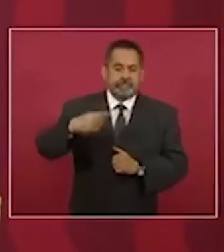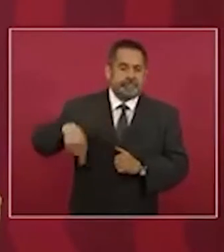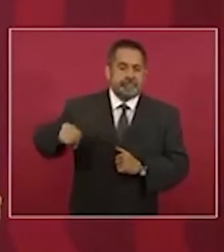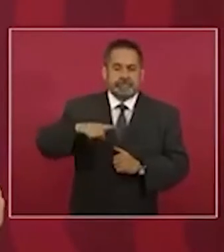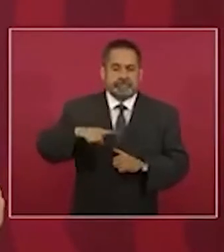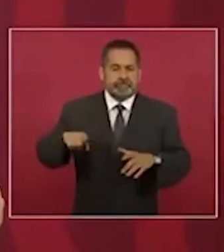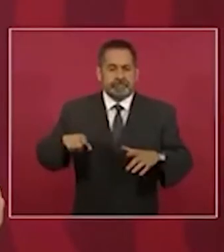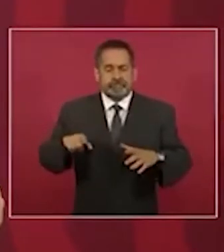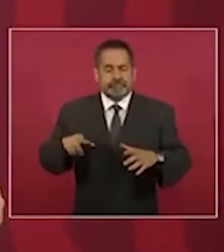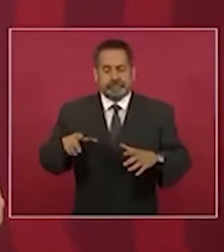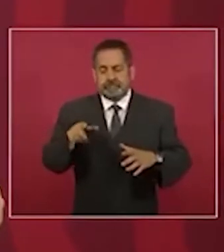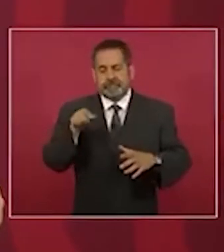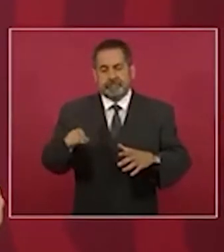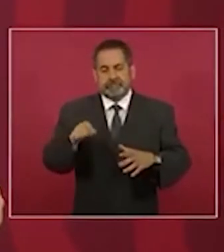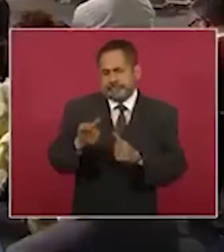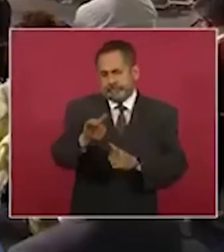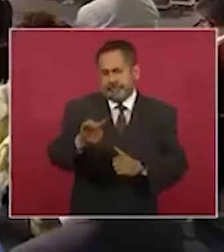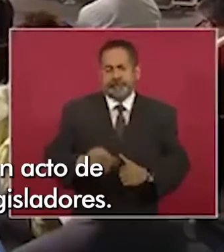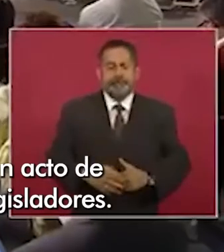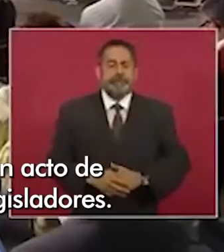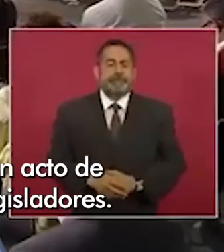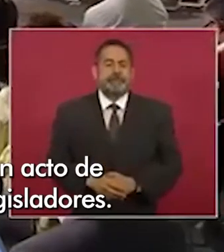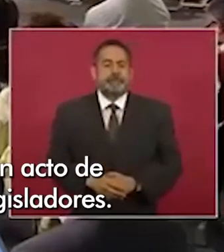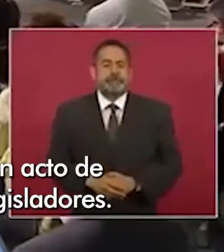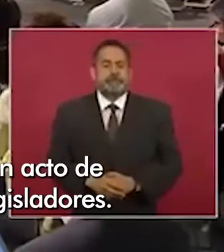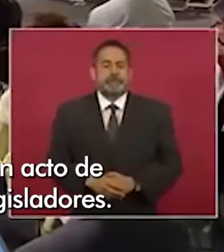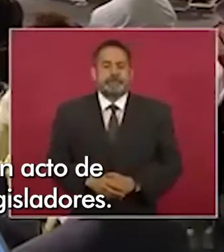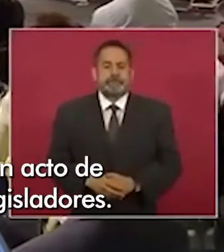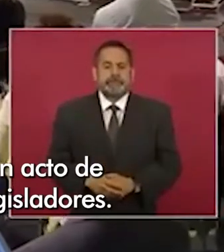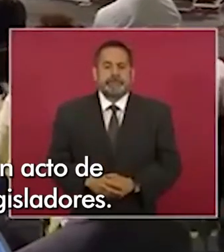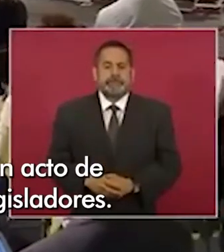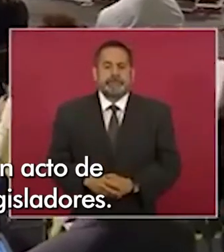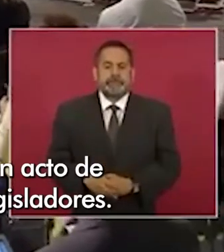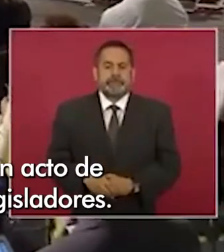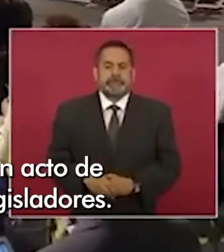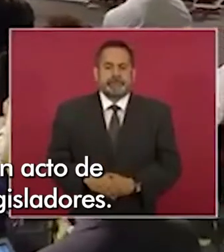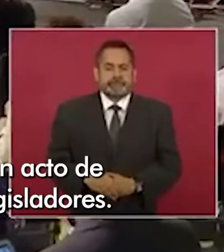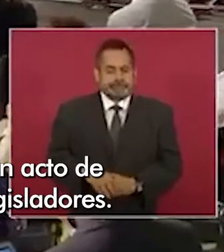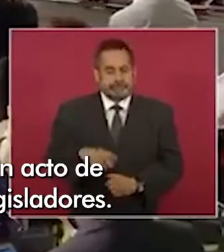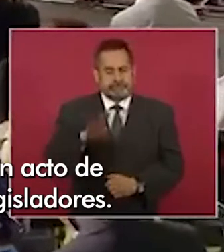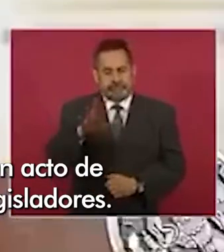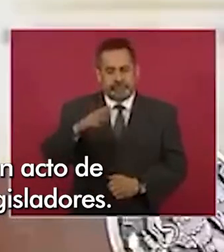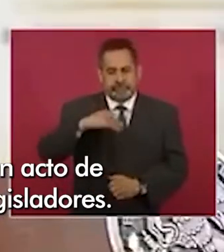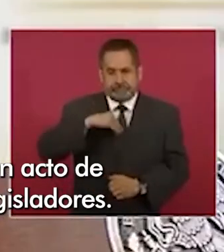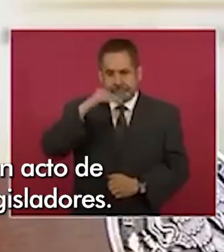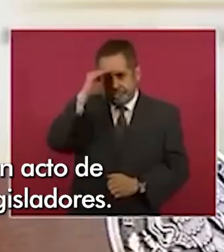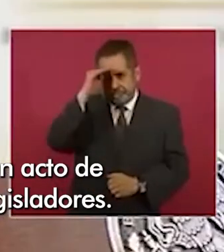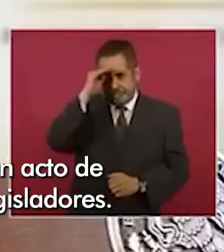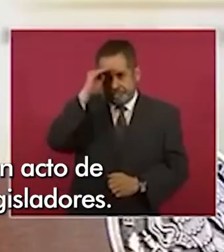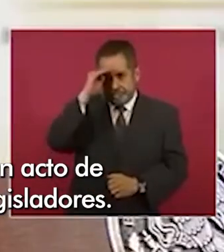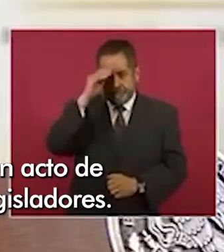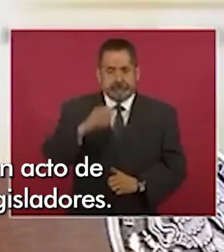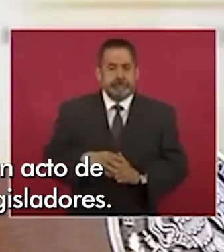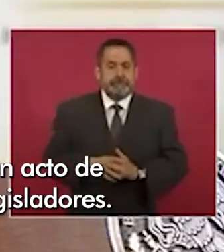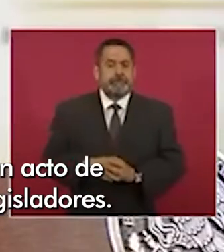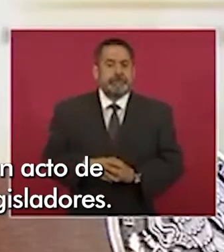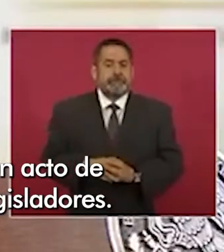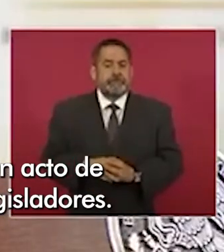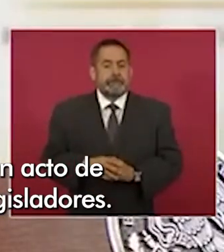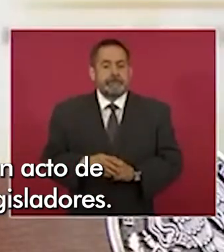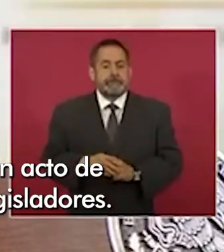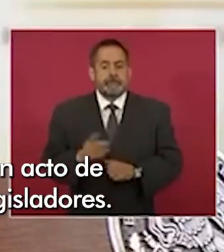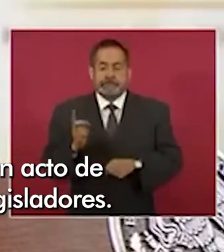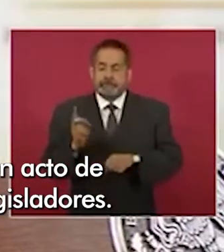no hayan aprobado su reforma eléctrica. Bueno, yo considero que el día de